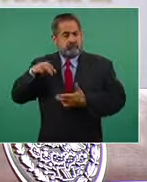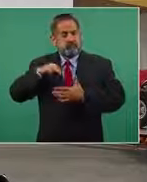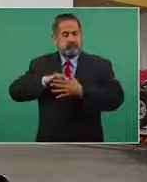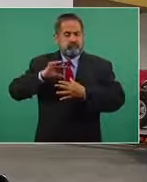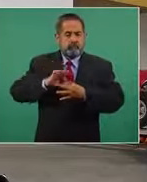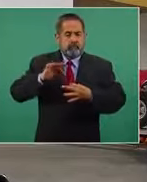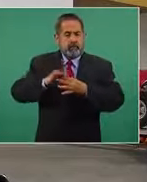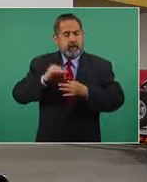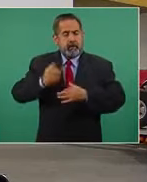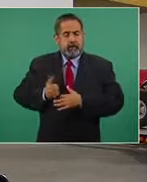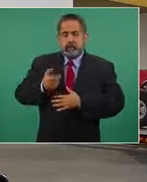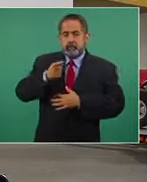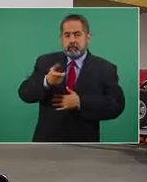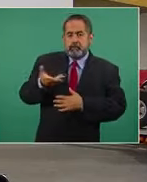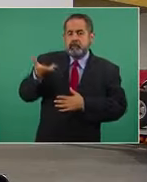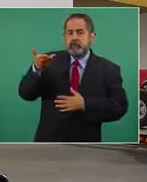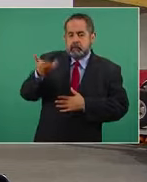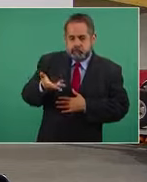solicitando,